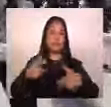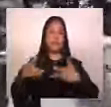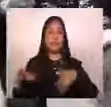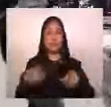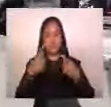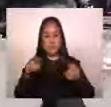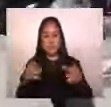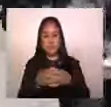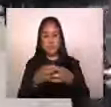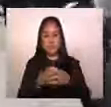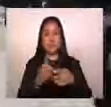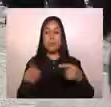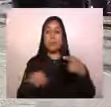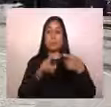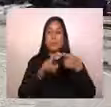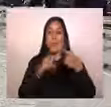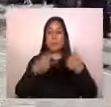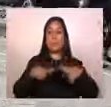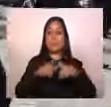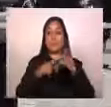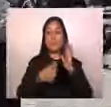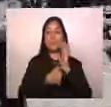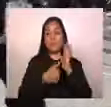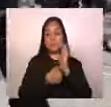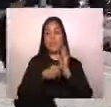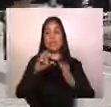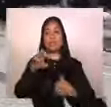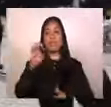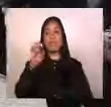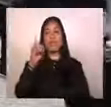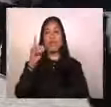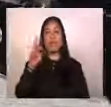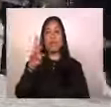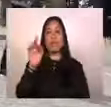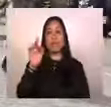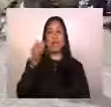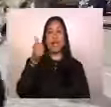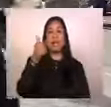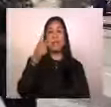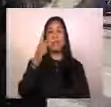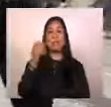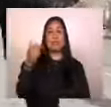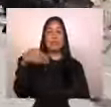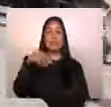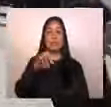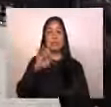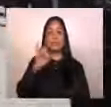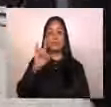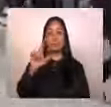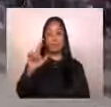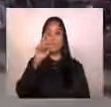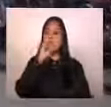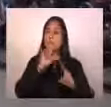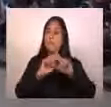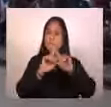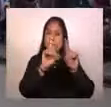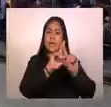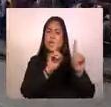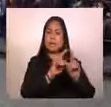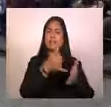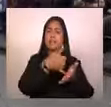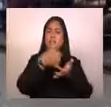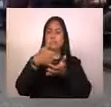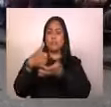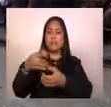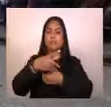AMBE, primer lugar a nivel municipal en San Pedro de Ampuc, y ha obtenido diversos reconocimientos a nivel